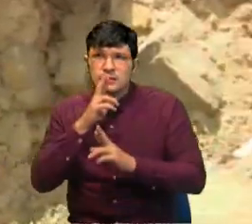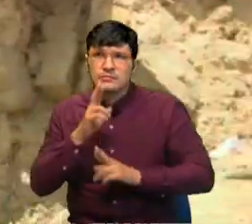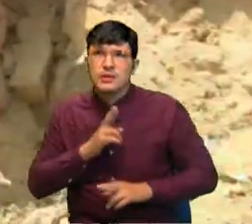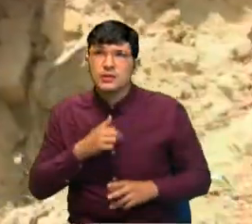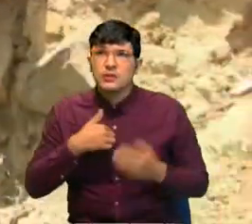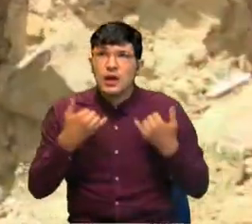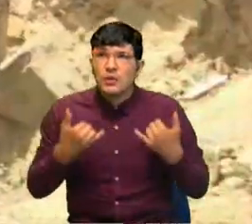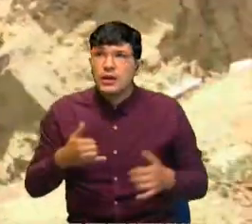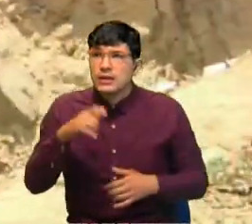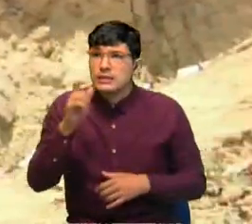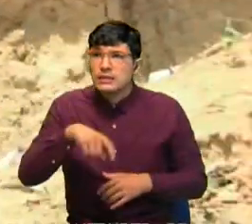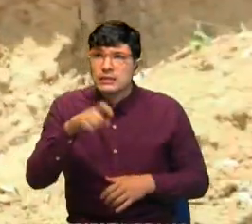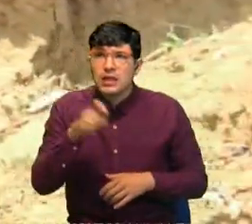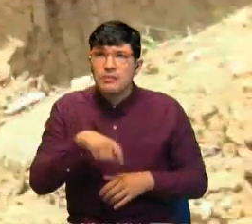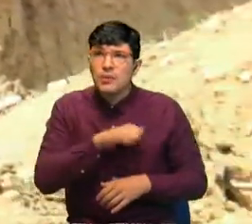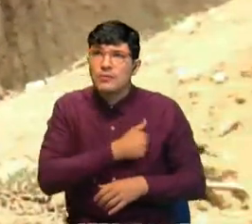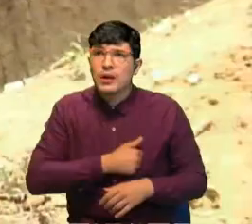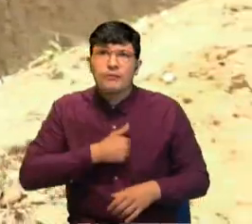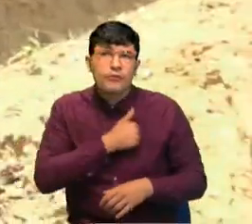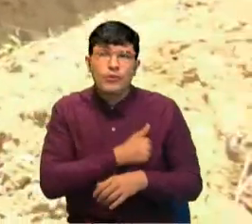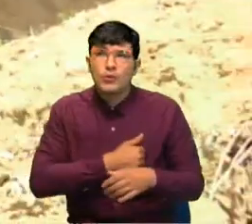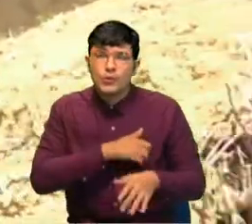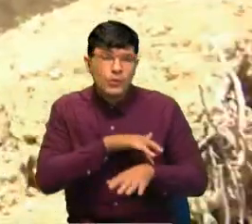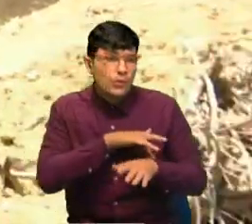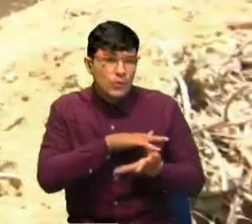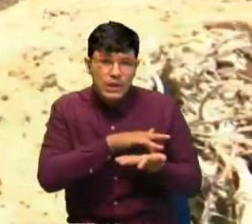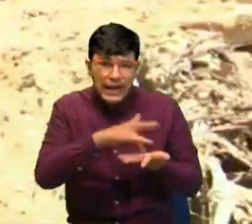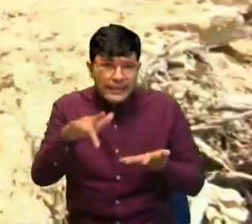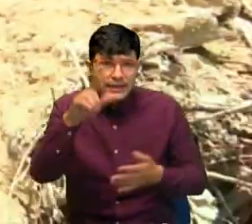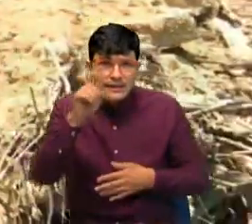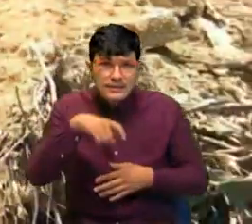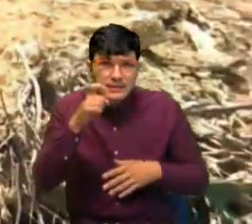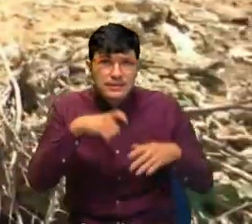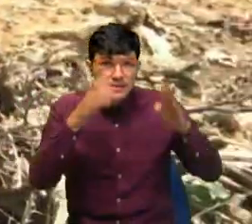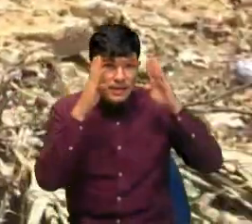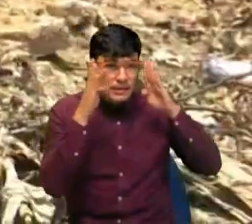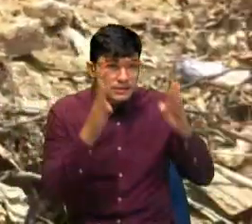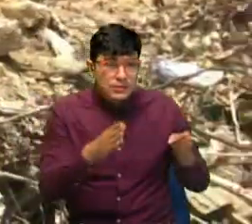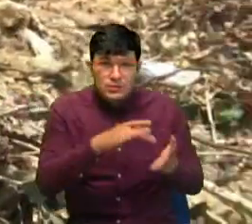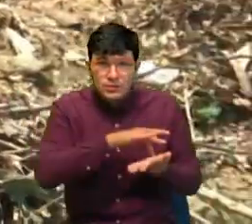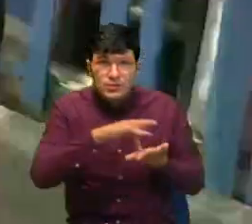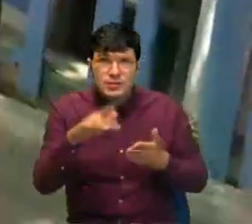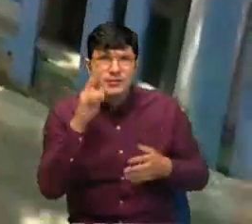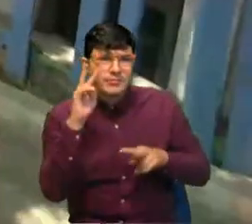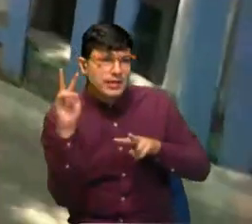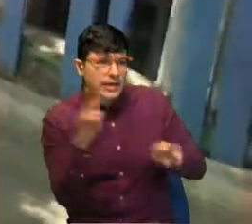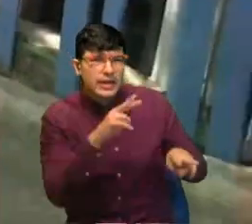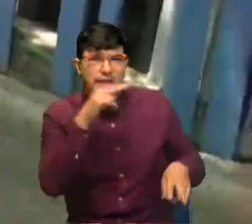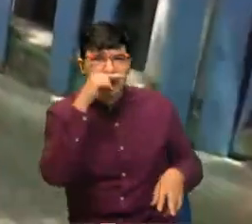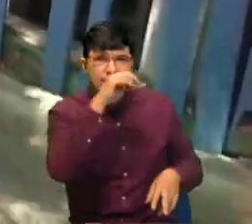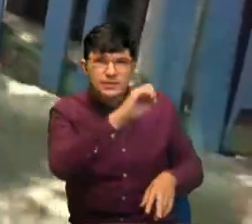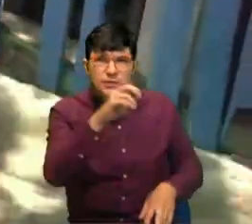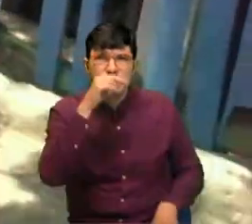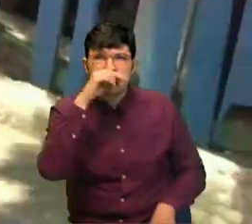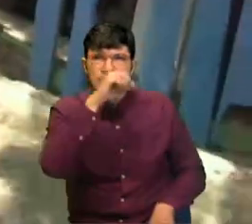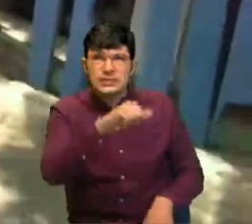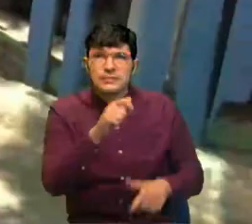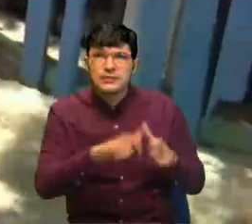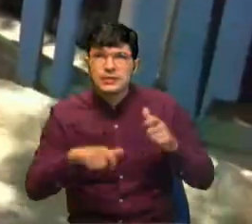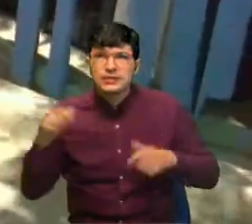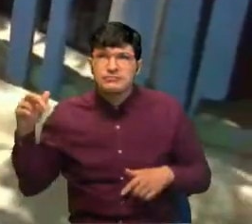urgente tiene una causa de que se necesita atención inmediata como ustedes pudieron ver pasan niños personas de la tercera edad